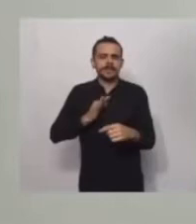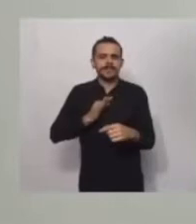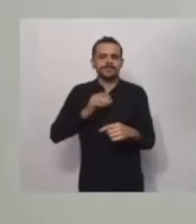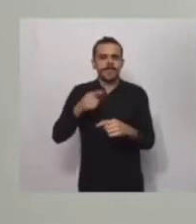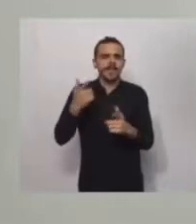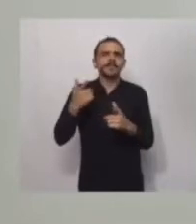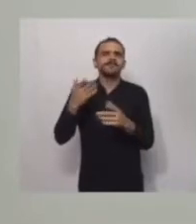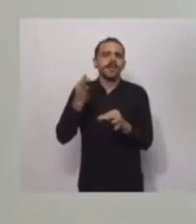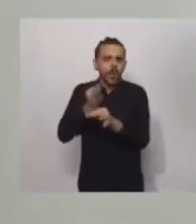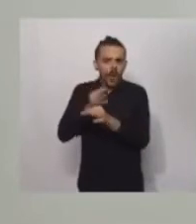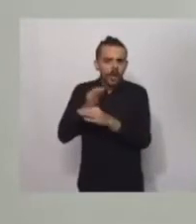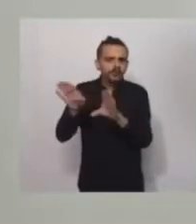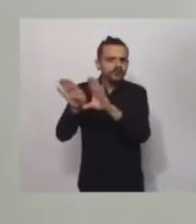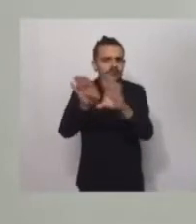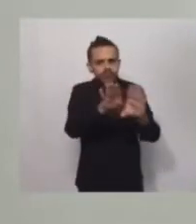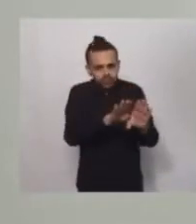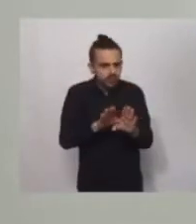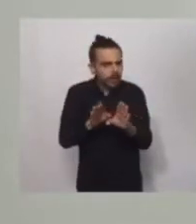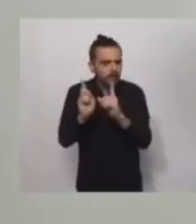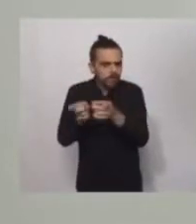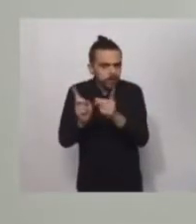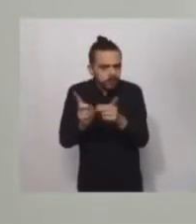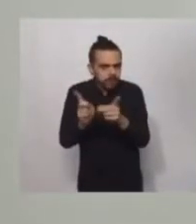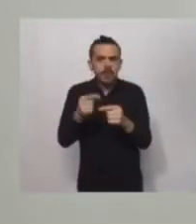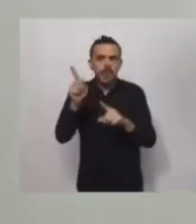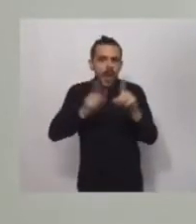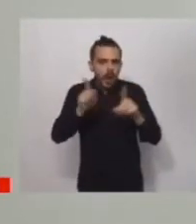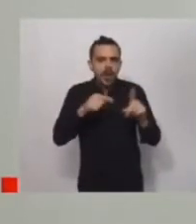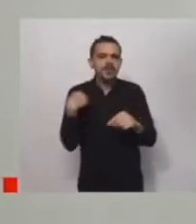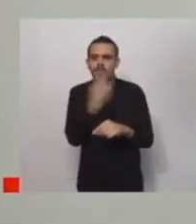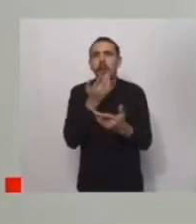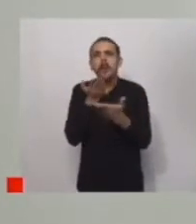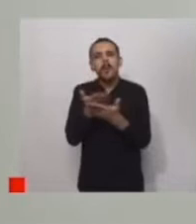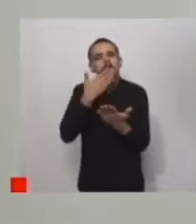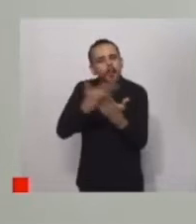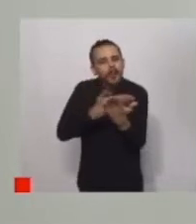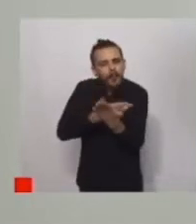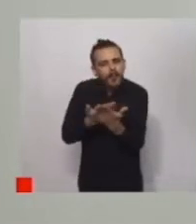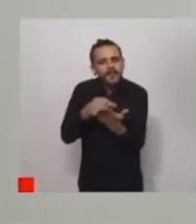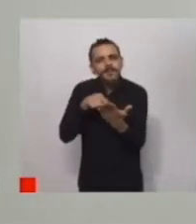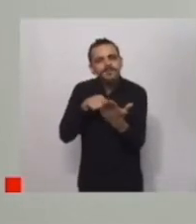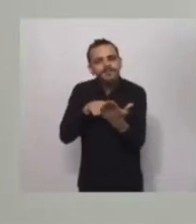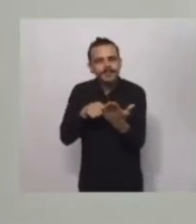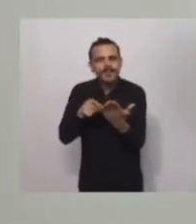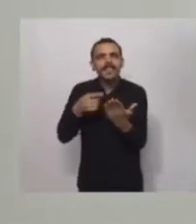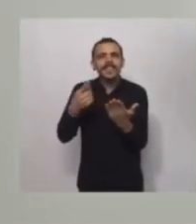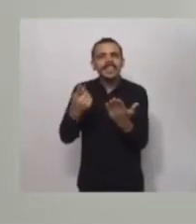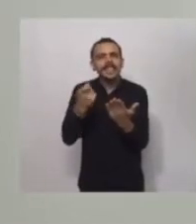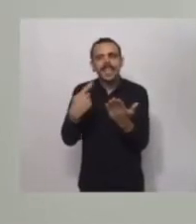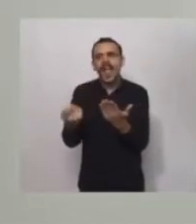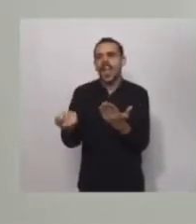más, y nivel superior 3 meses. Y los números estamos en igualdad de números